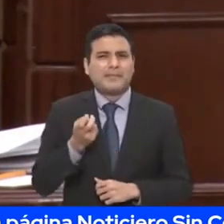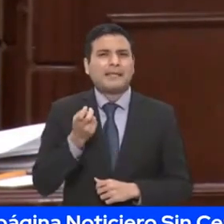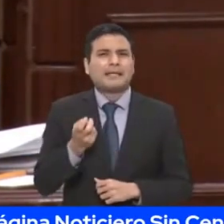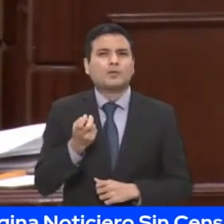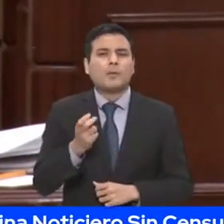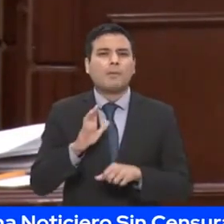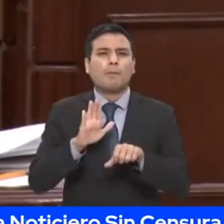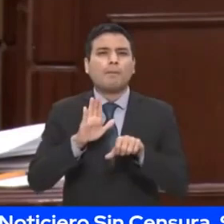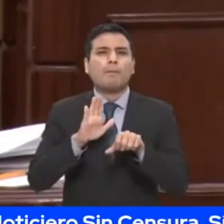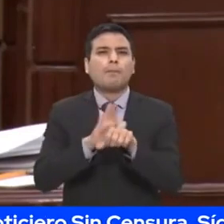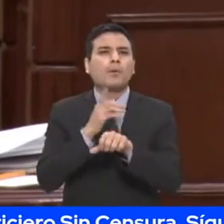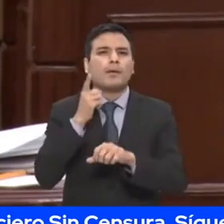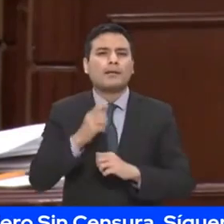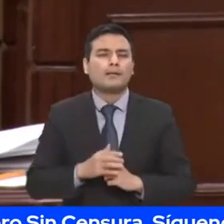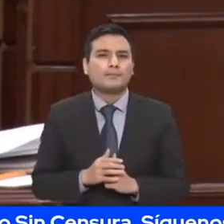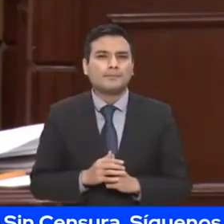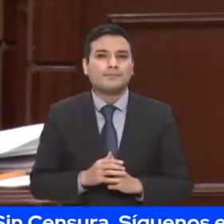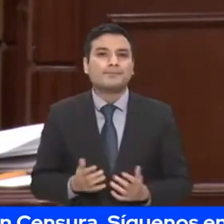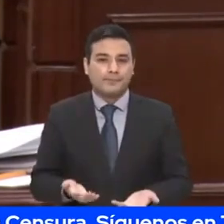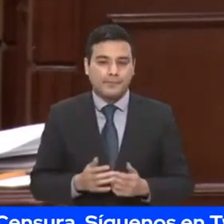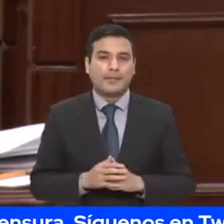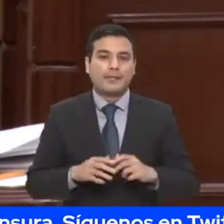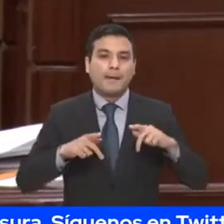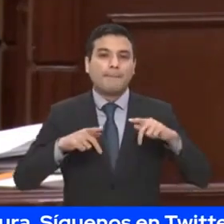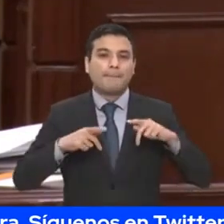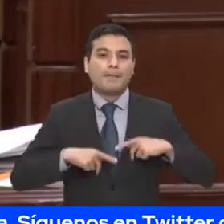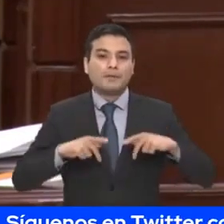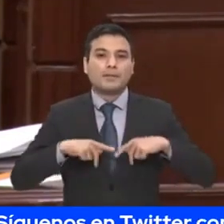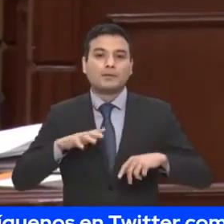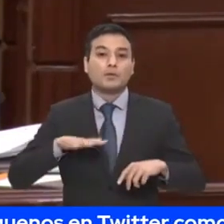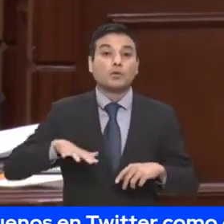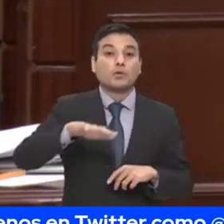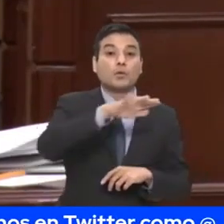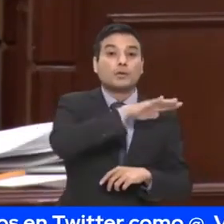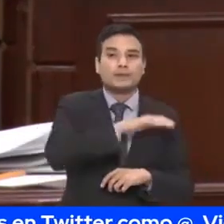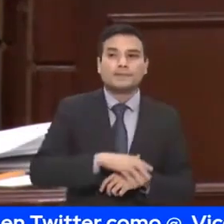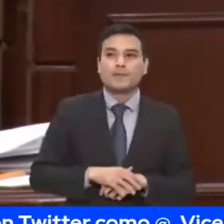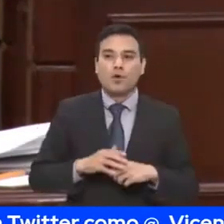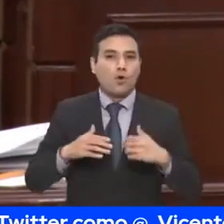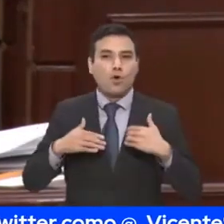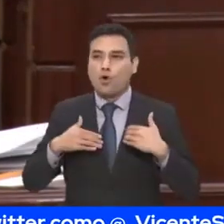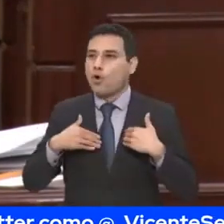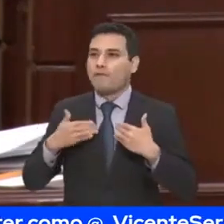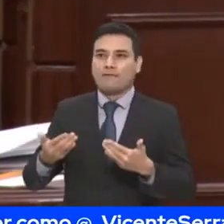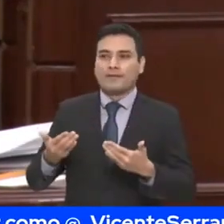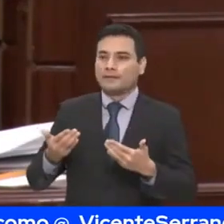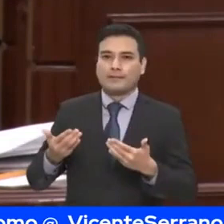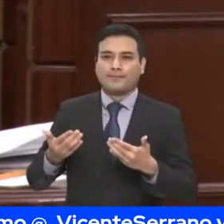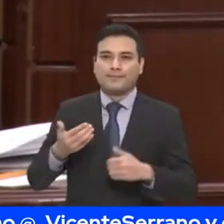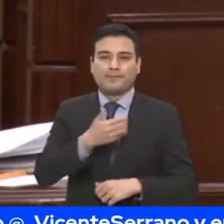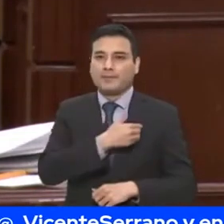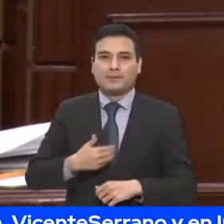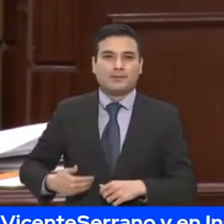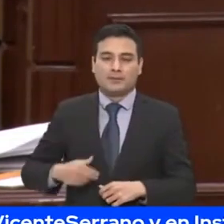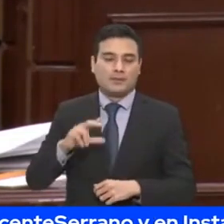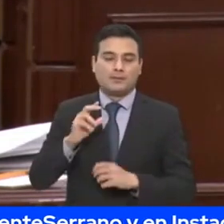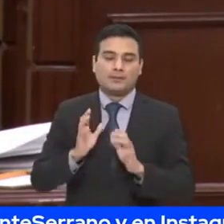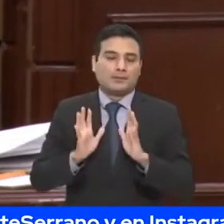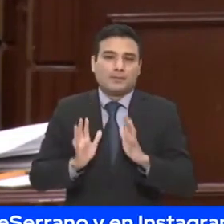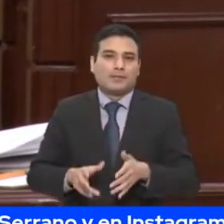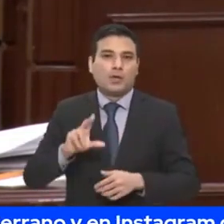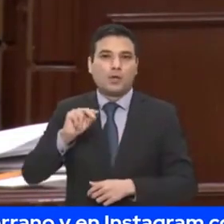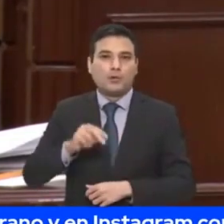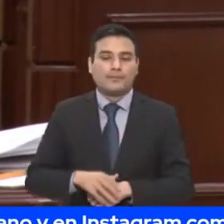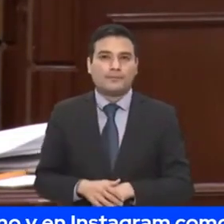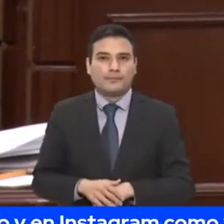a la pérdida de la confianza. Cada firma que ustedes están recabando